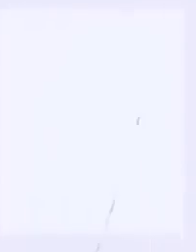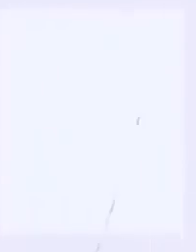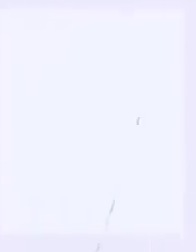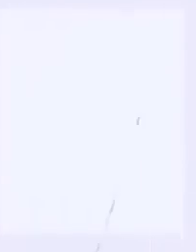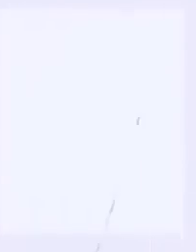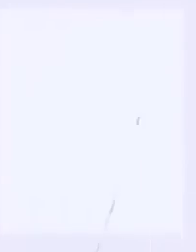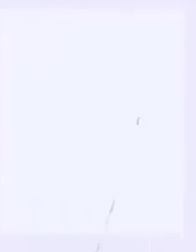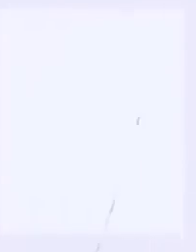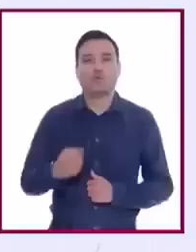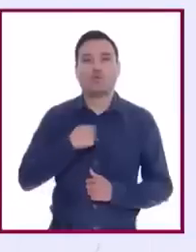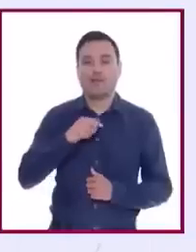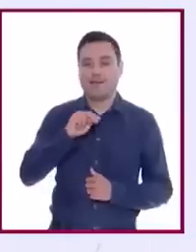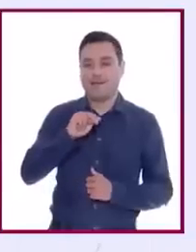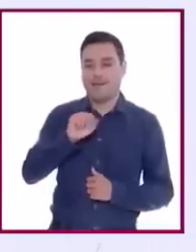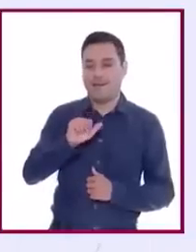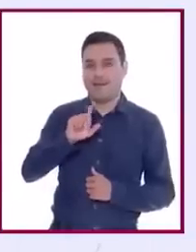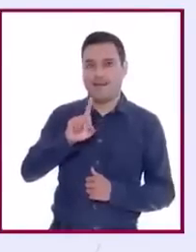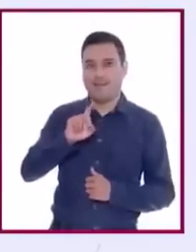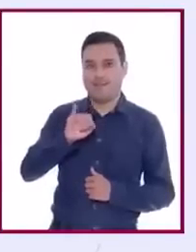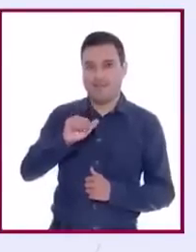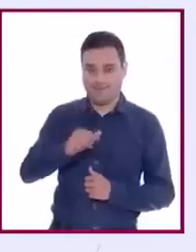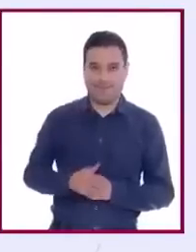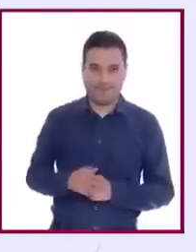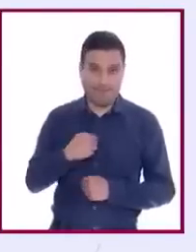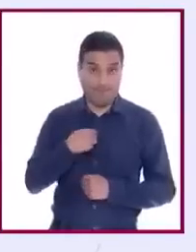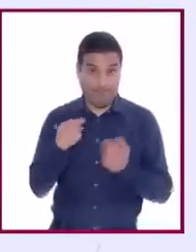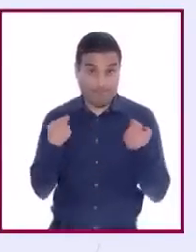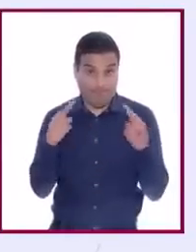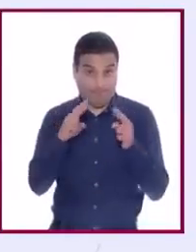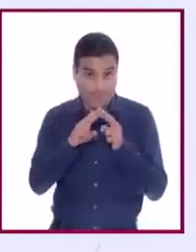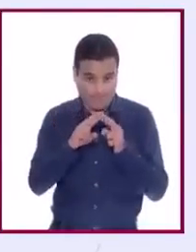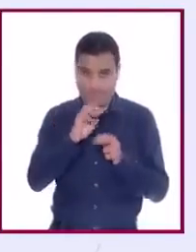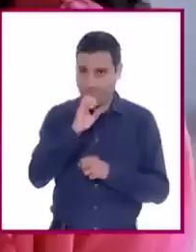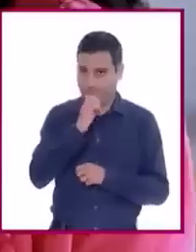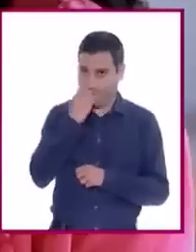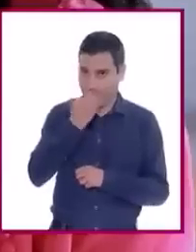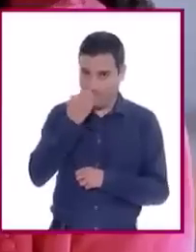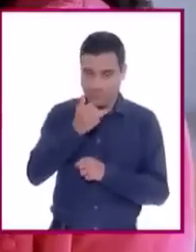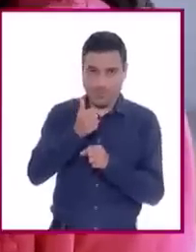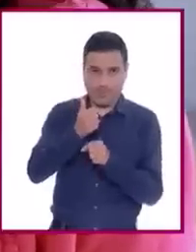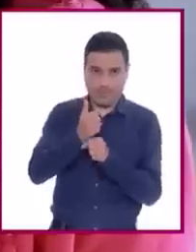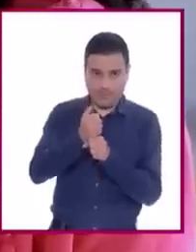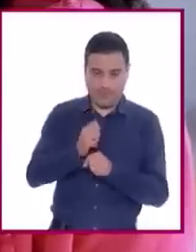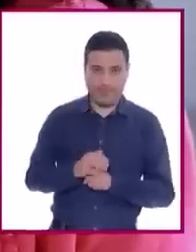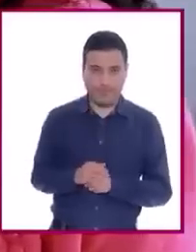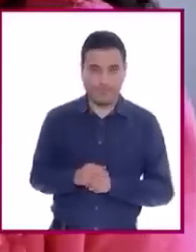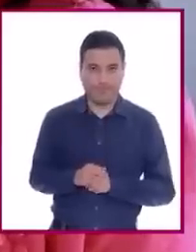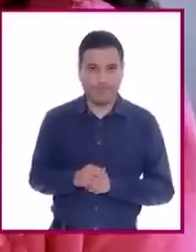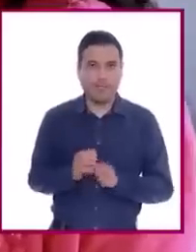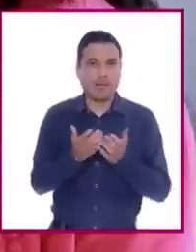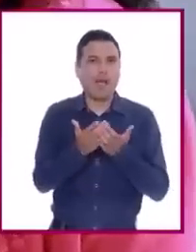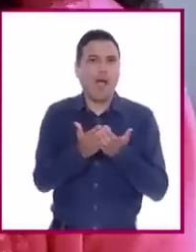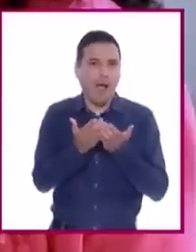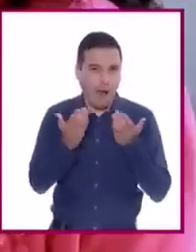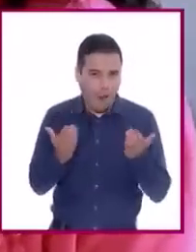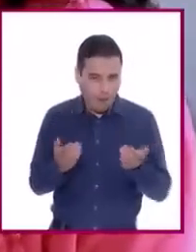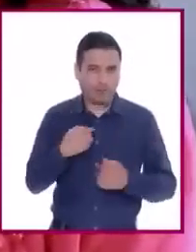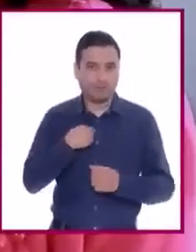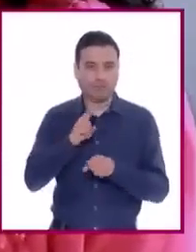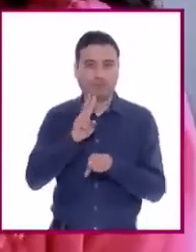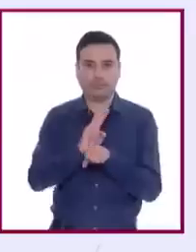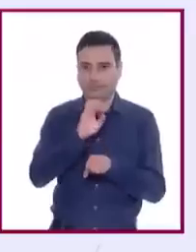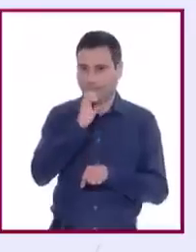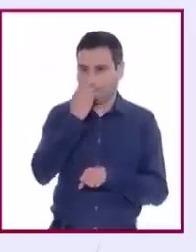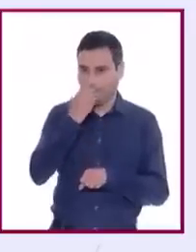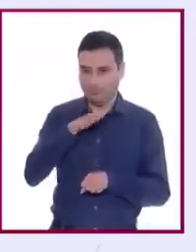soy Nadia Gil Ruiz profesora de Educación primaria Y actualmente supervisora escolar en la